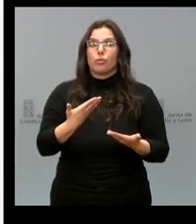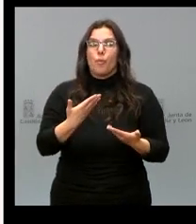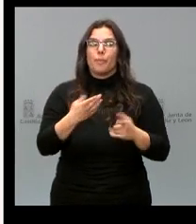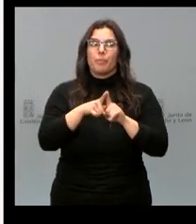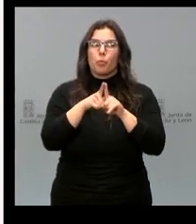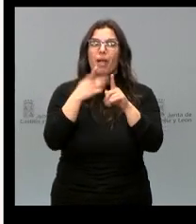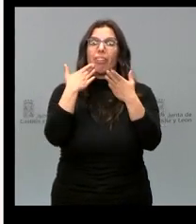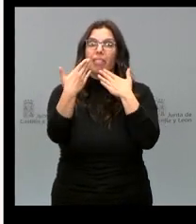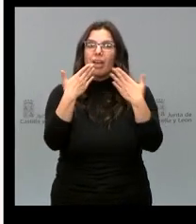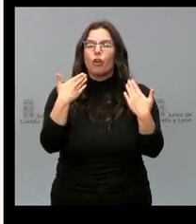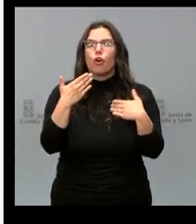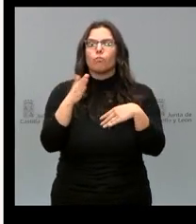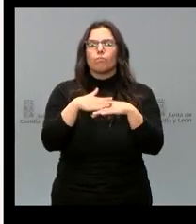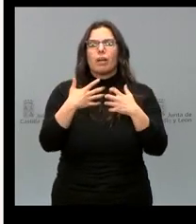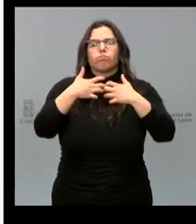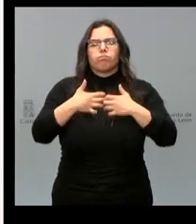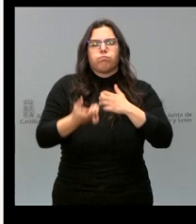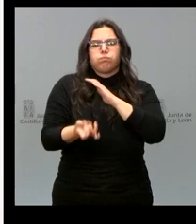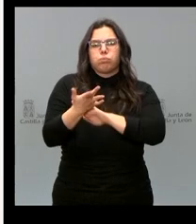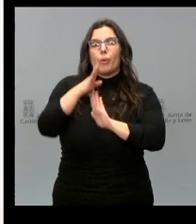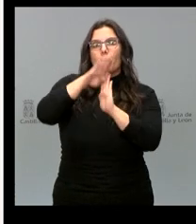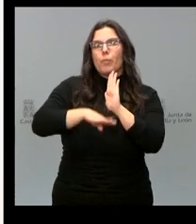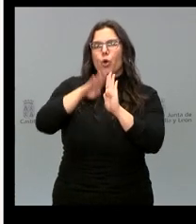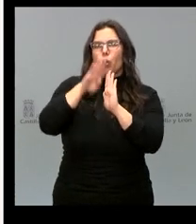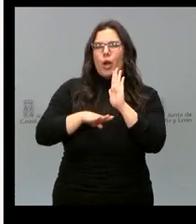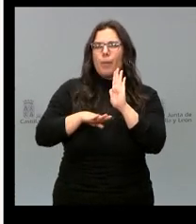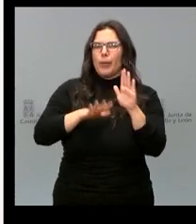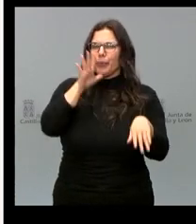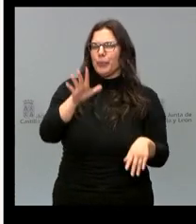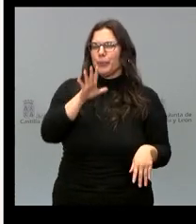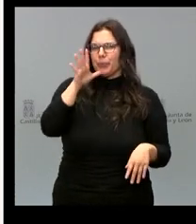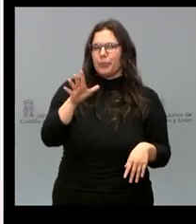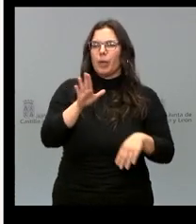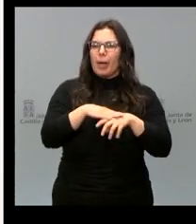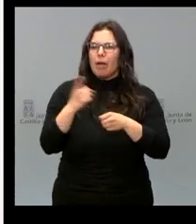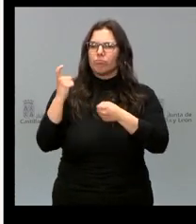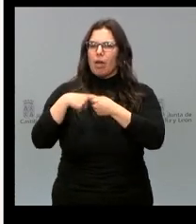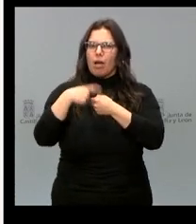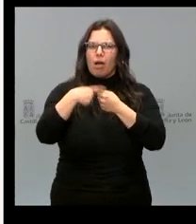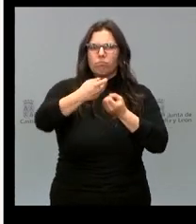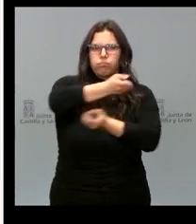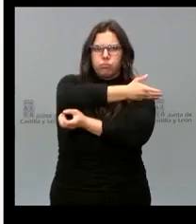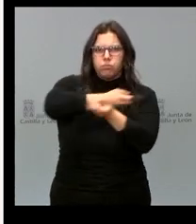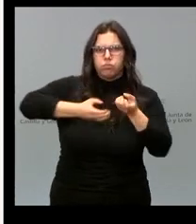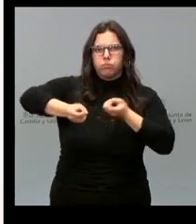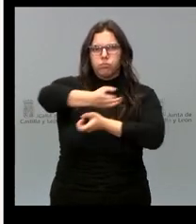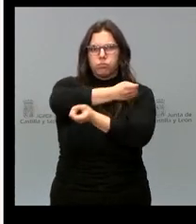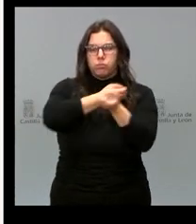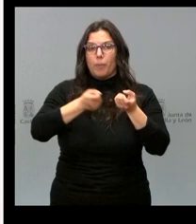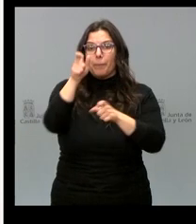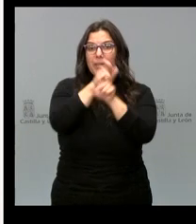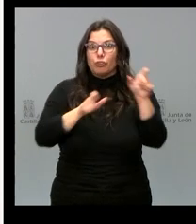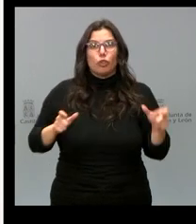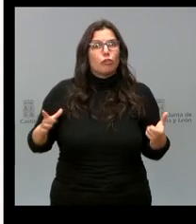diálogo para poner en marcha un programa ambicioso de participación por parte de todos los que